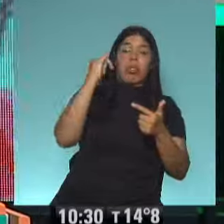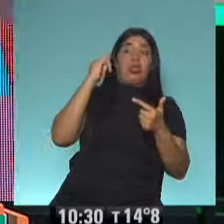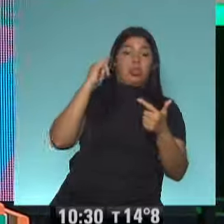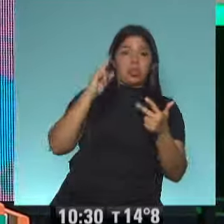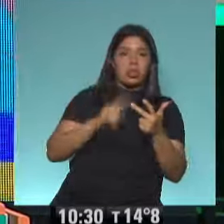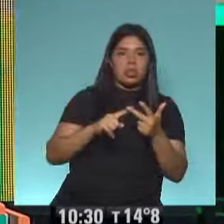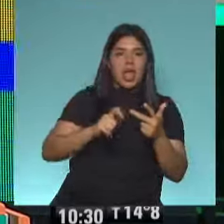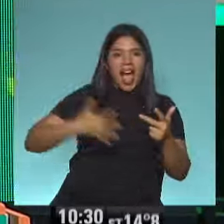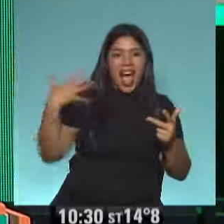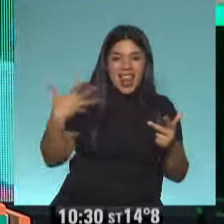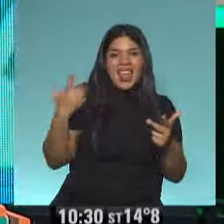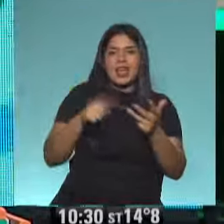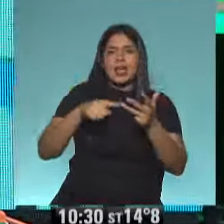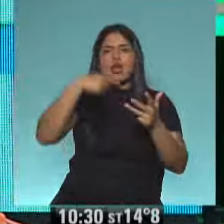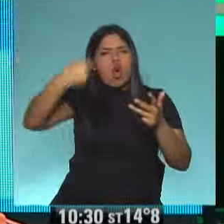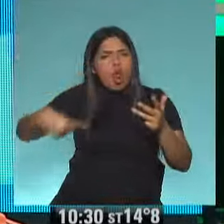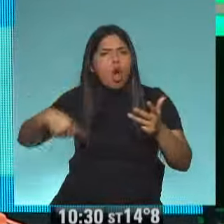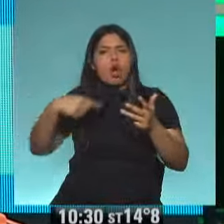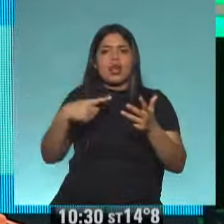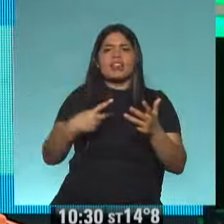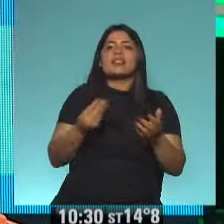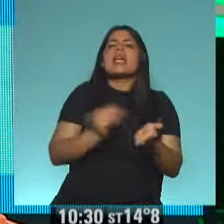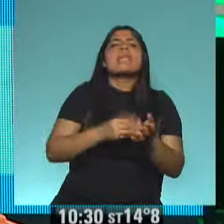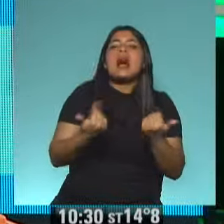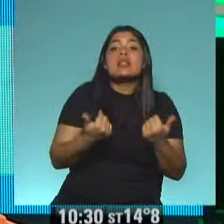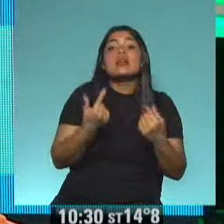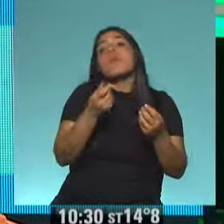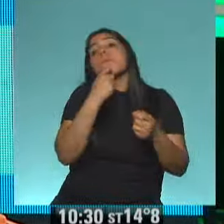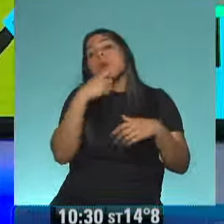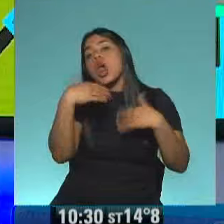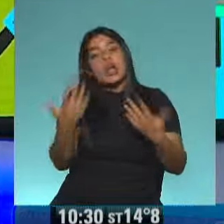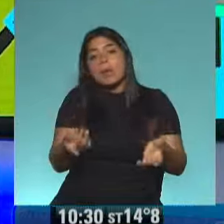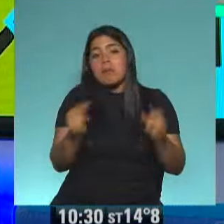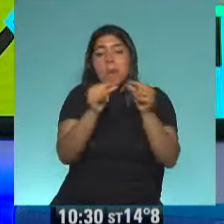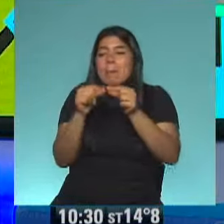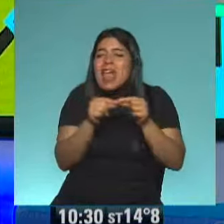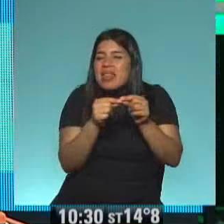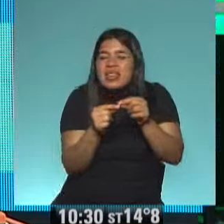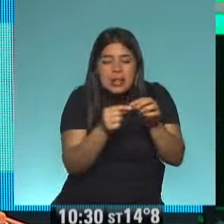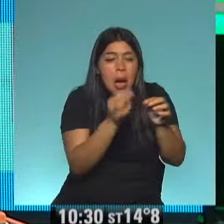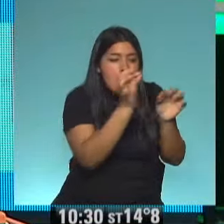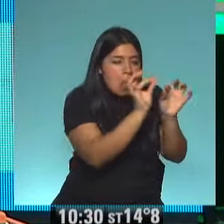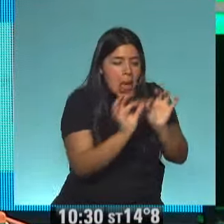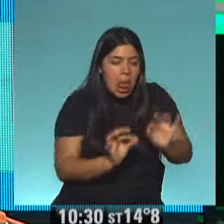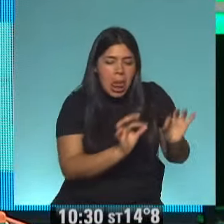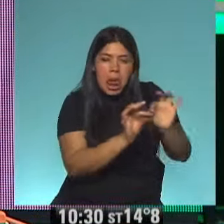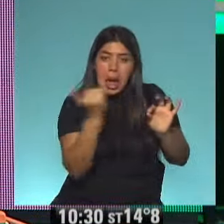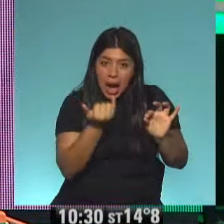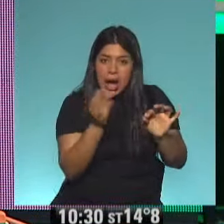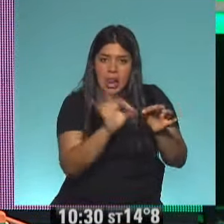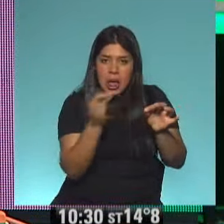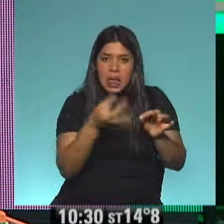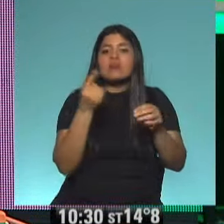alegres, coloridos, pero también en casa pueden poner, tienen piedritas. Sí, tienen. ¿No? Sí. Otra cosa que podría hacer para describir a los plumas. Trajes.